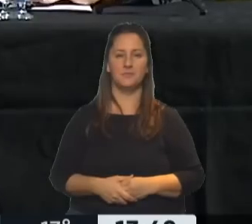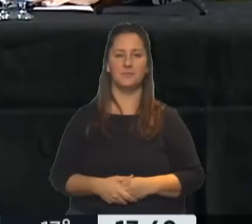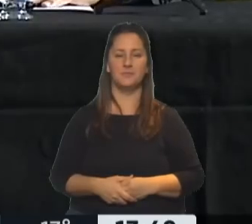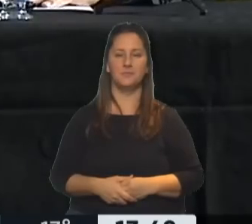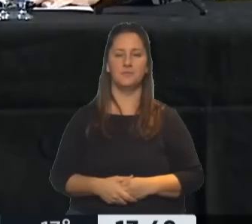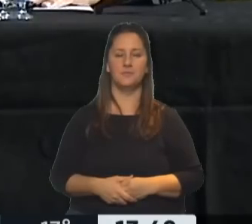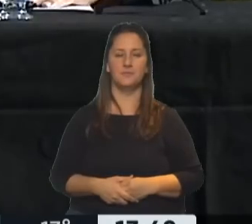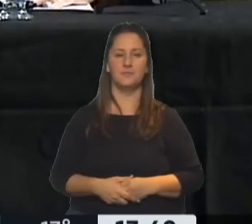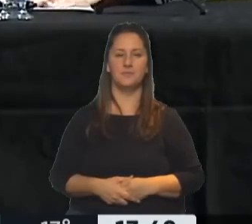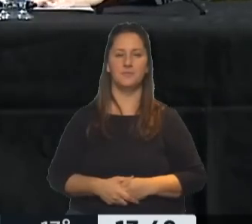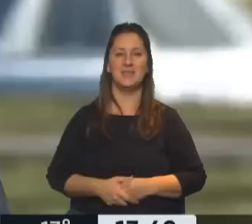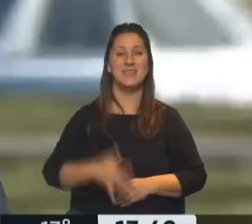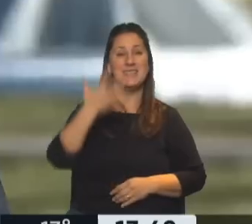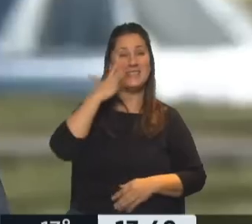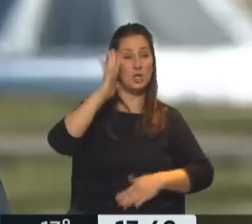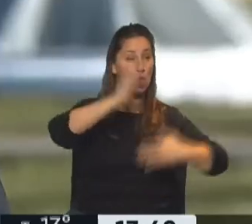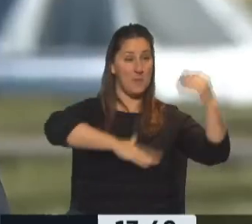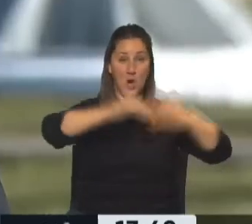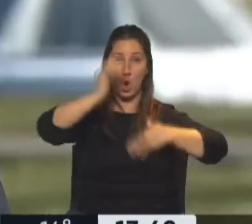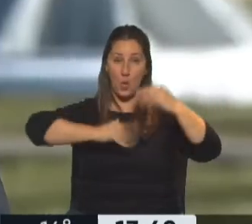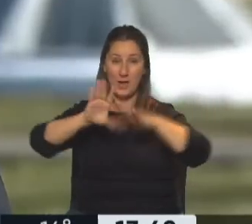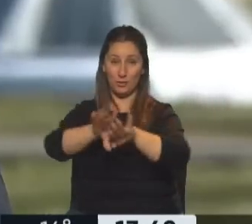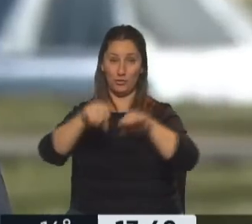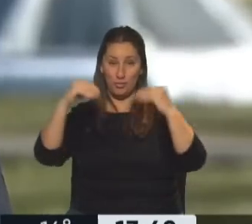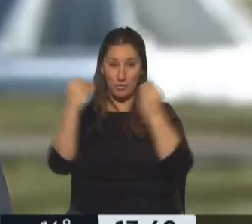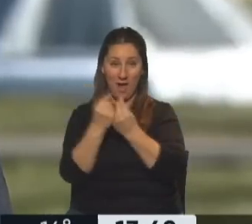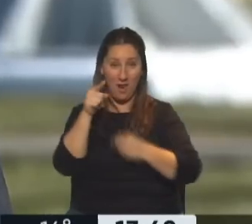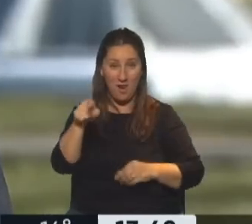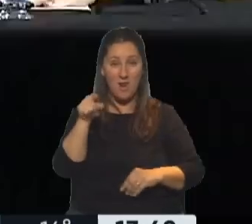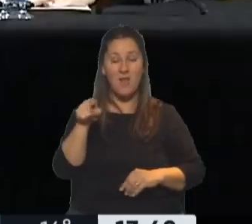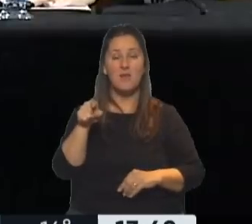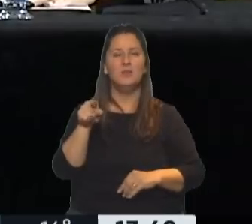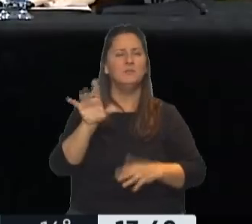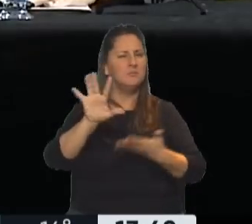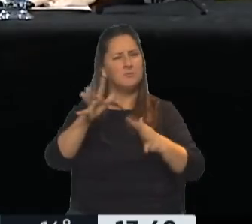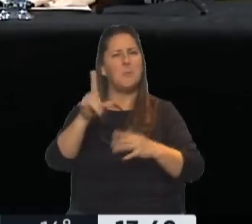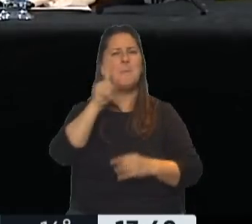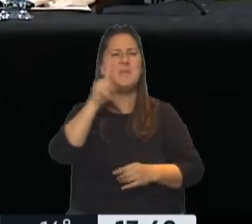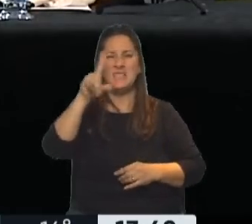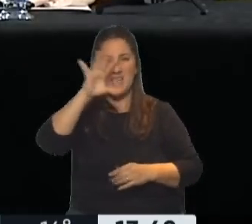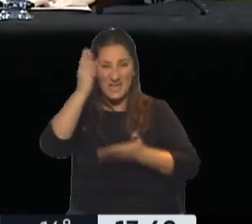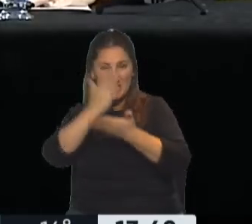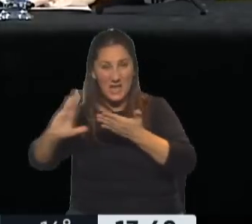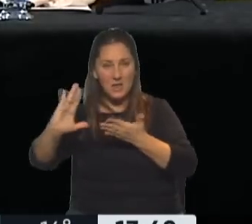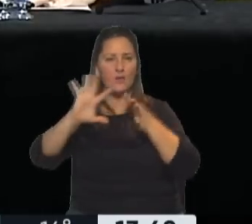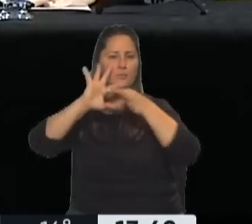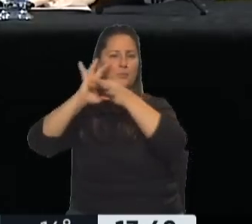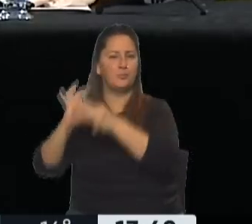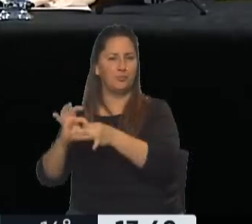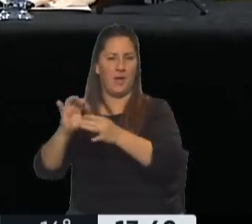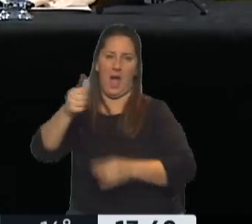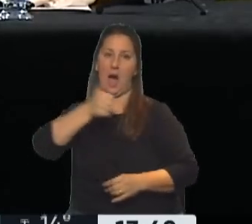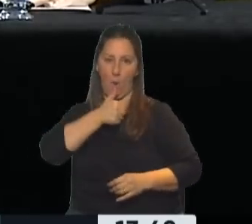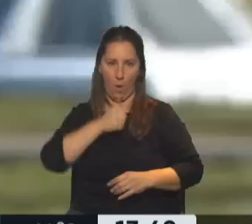esas 5.000 obras, como bien dijo Gabriel, hay 1.700 que están vinculadas al agua.